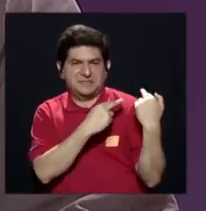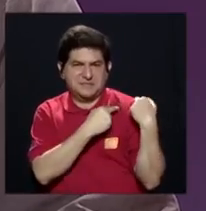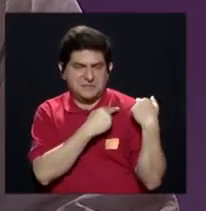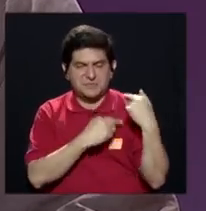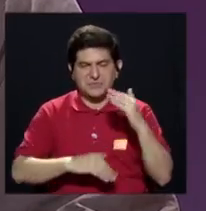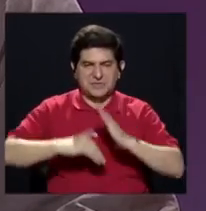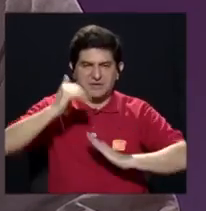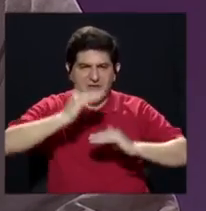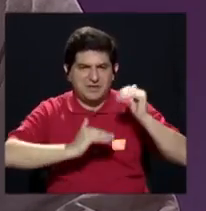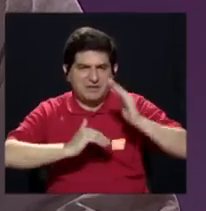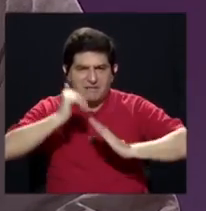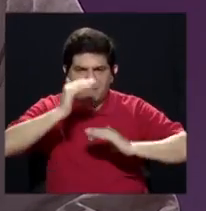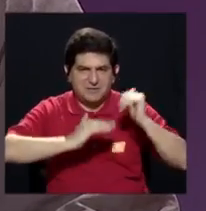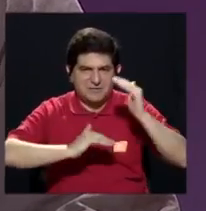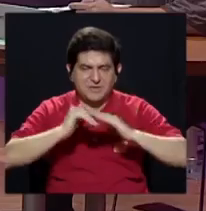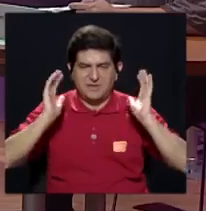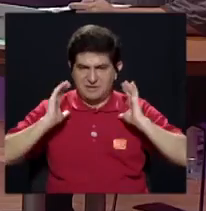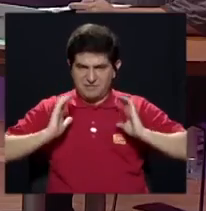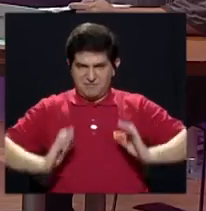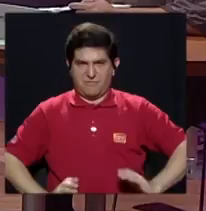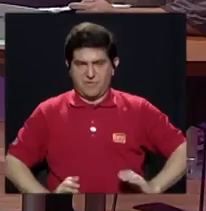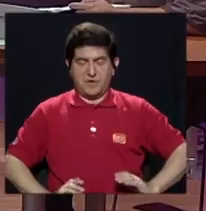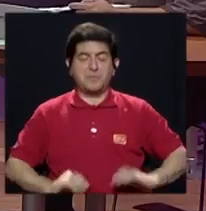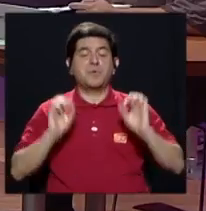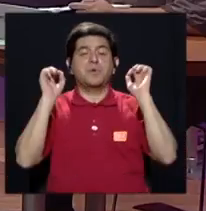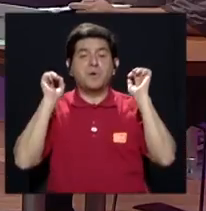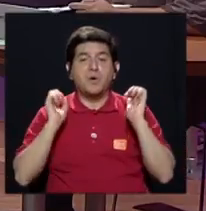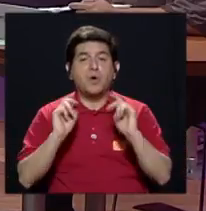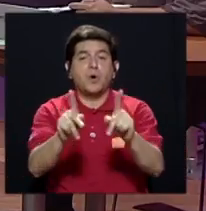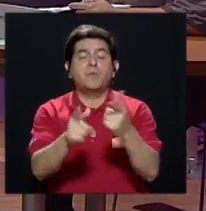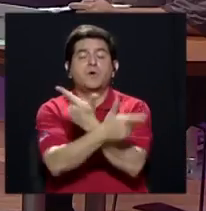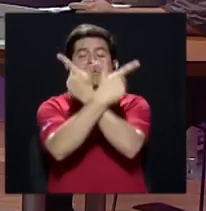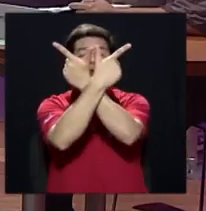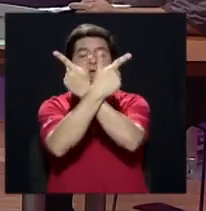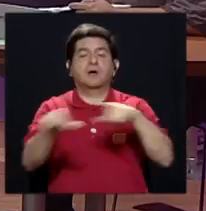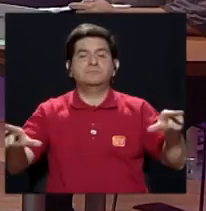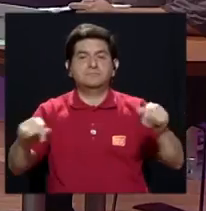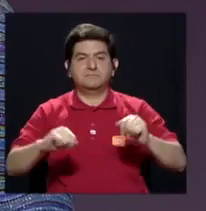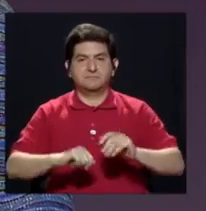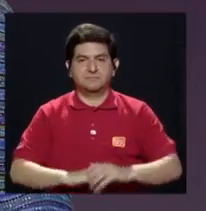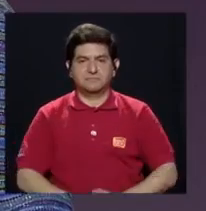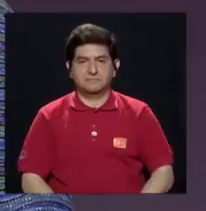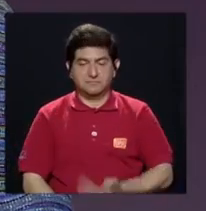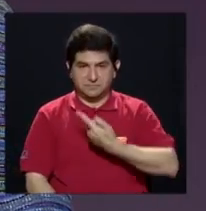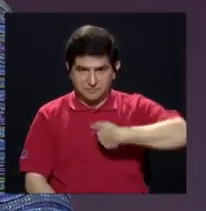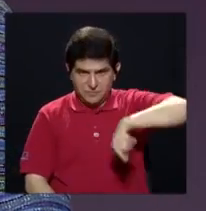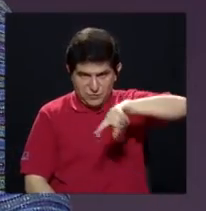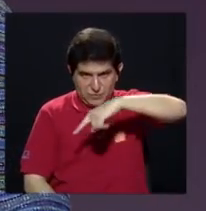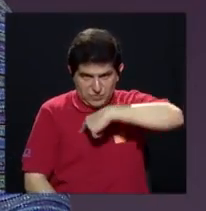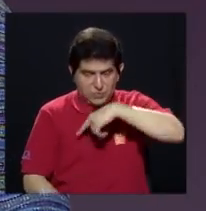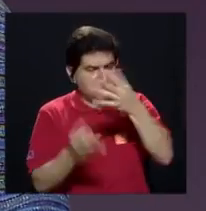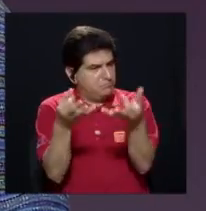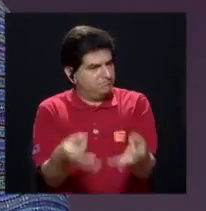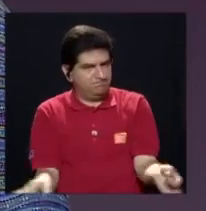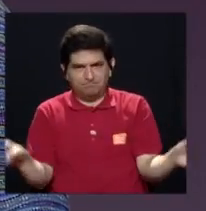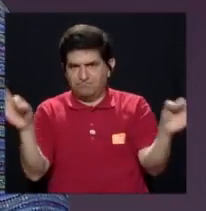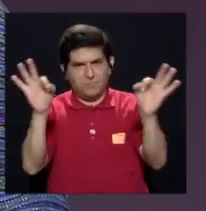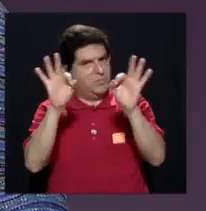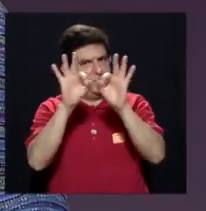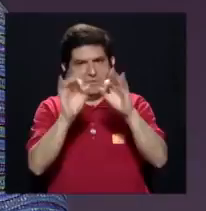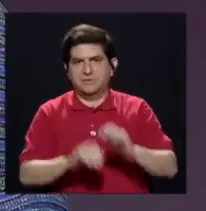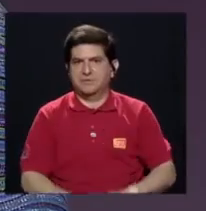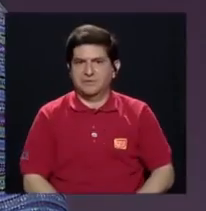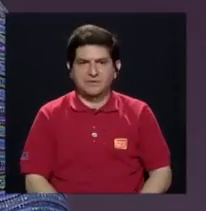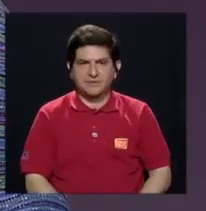construidos verdad Entonces nos permite también hacer liberaciones para nosotras es importante eh